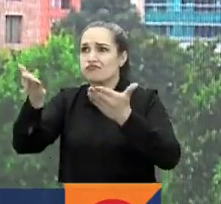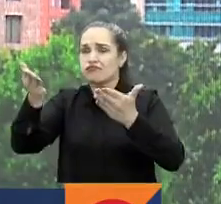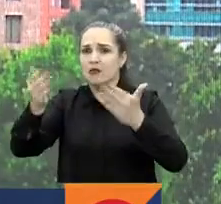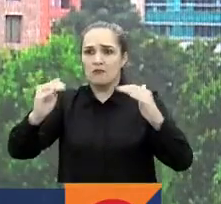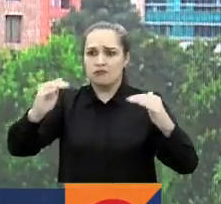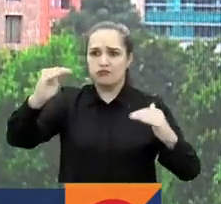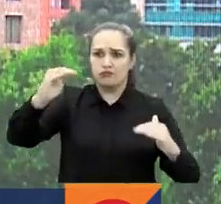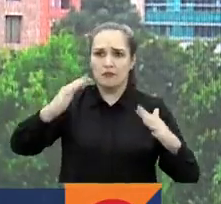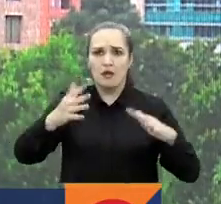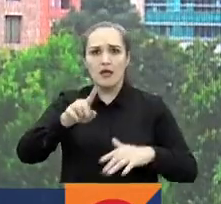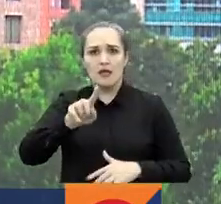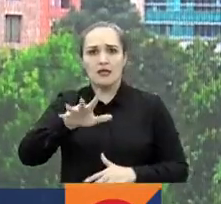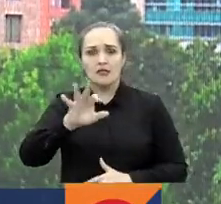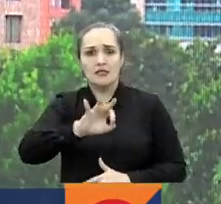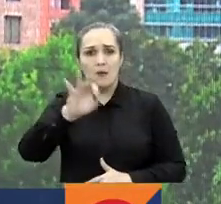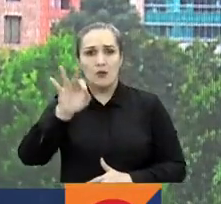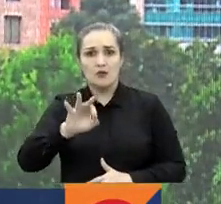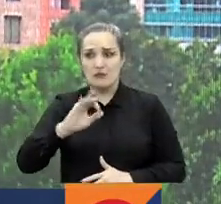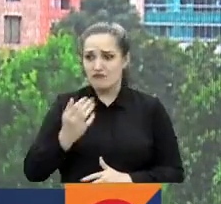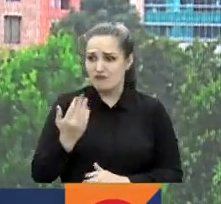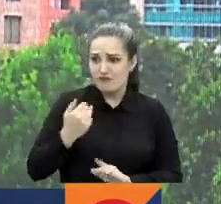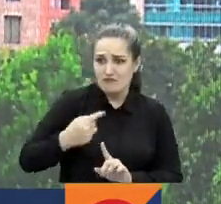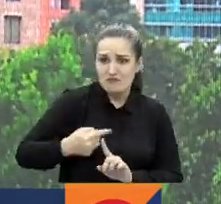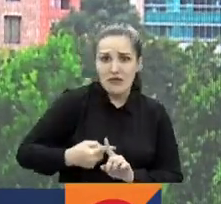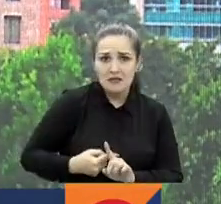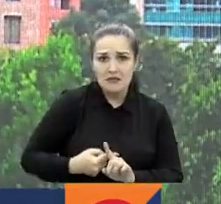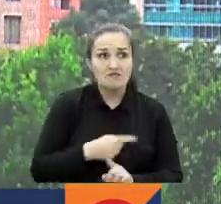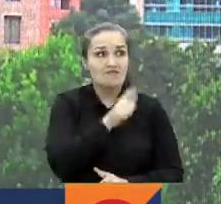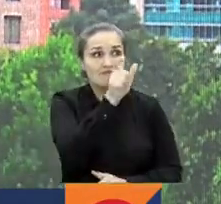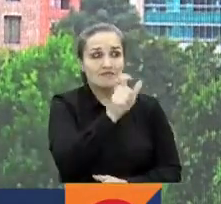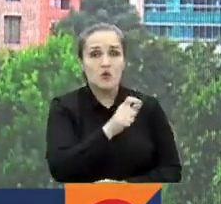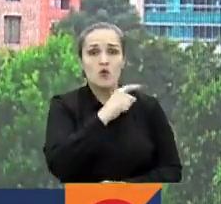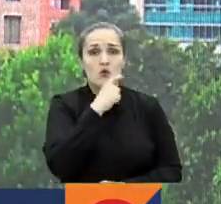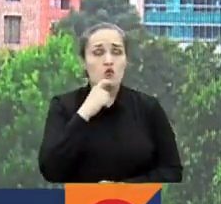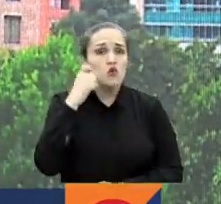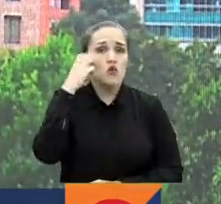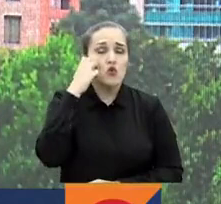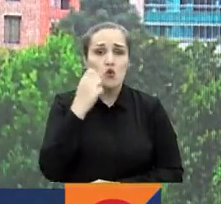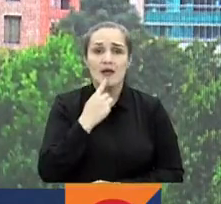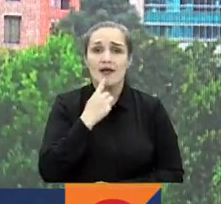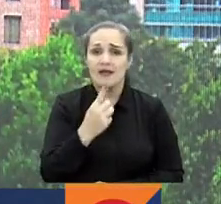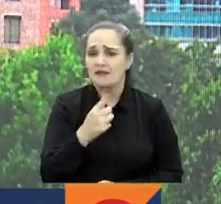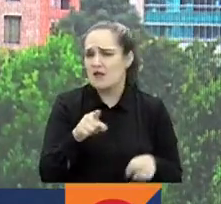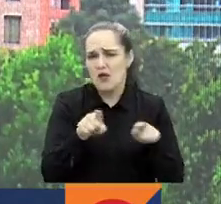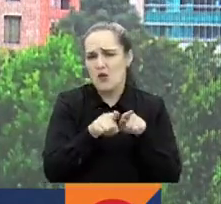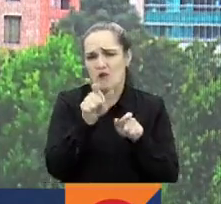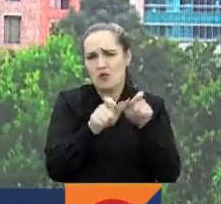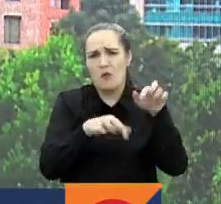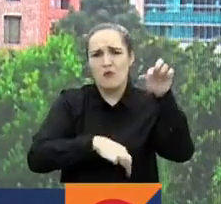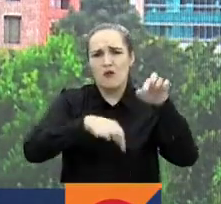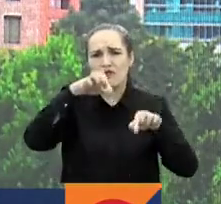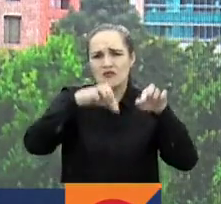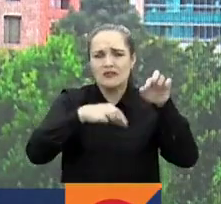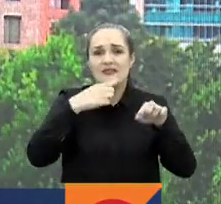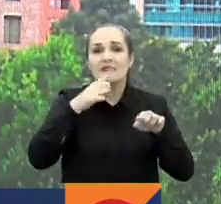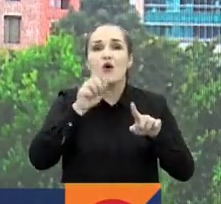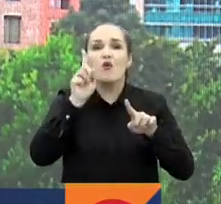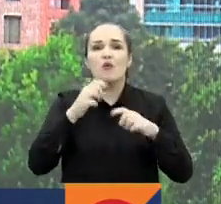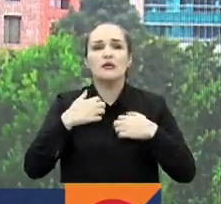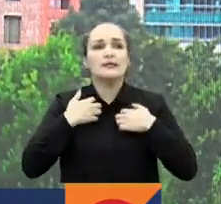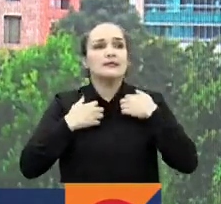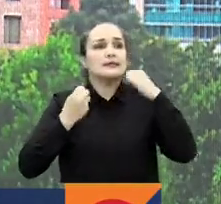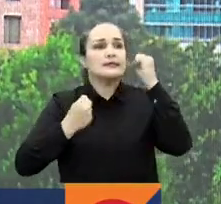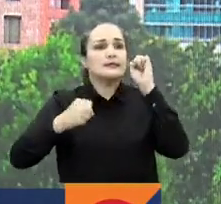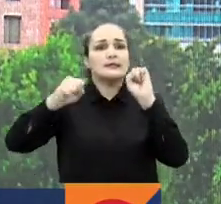último mes. Él coincide, como muchos analistas y expertos, en que en su gran mayoría este contexto se debe a los temores ante